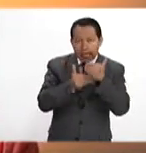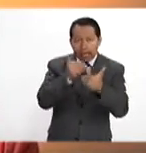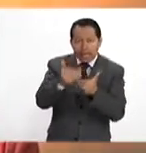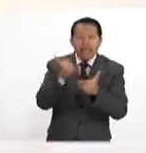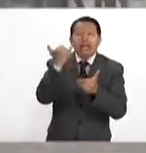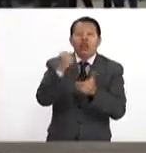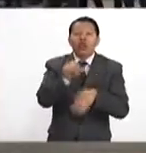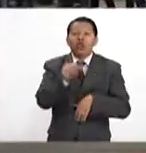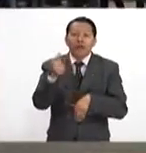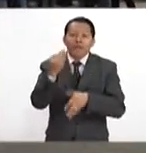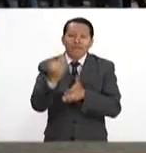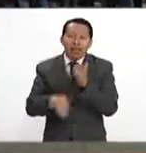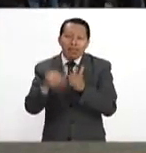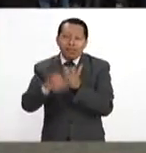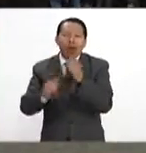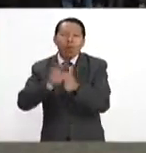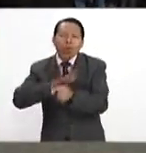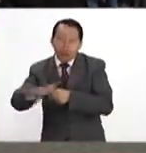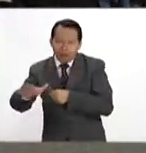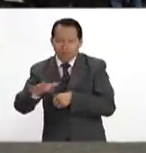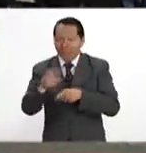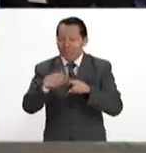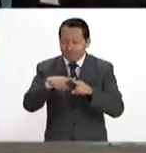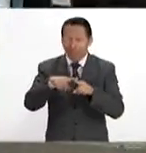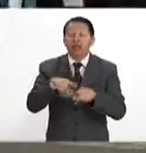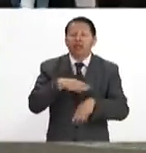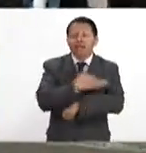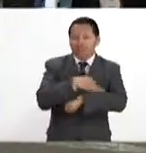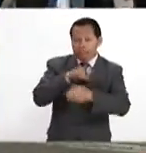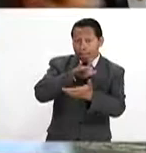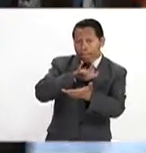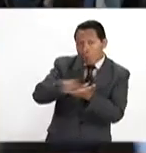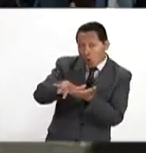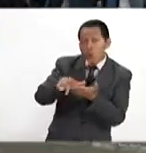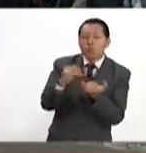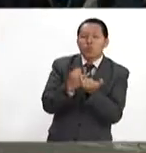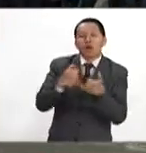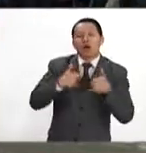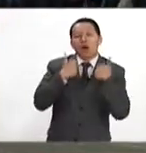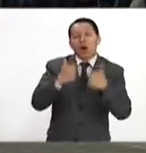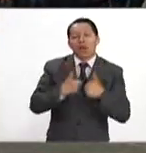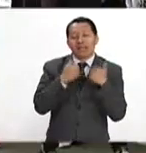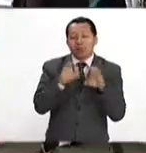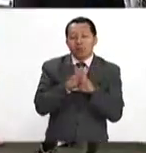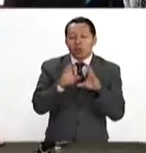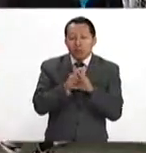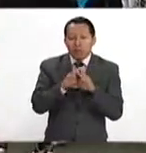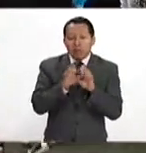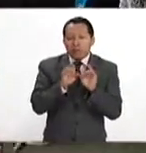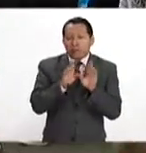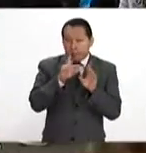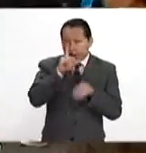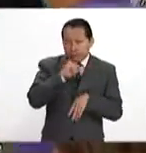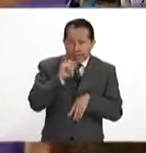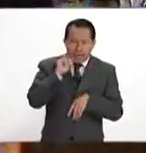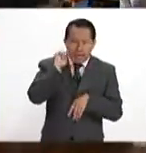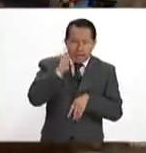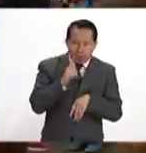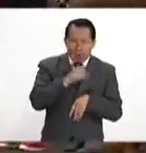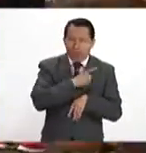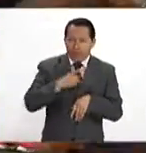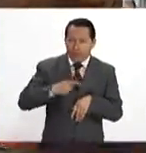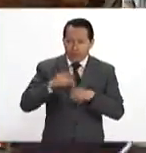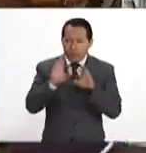hacer? Además del apoyo familiar, es muy recomendable que los adolescentes que no cumplieron sus expectativas dirijan